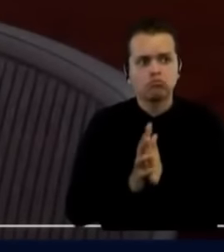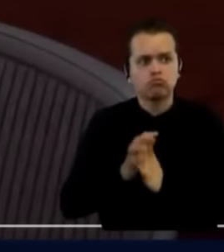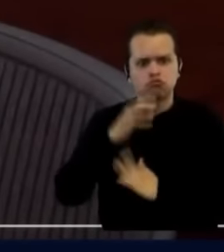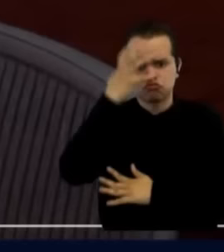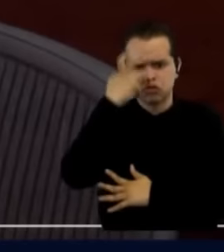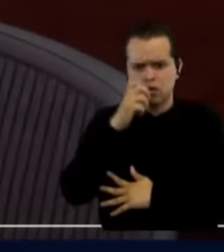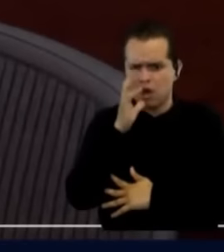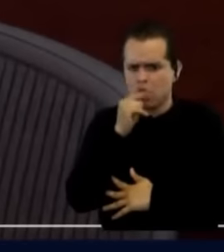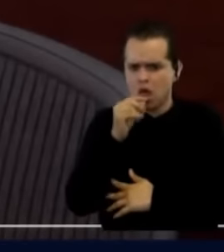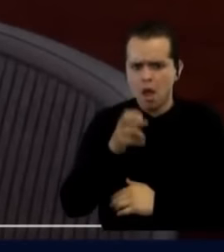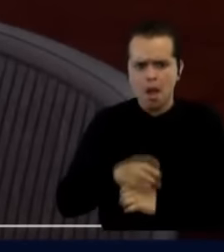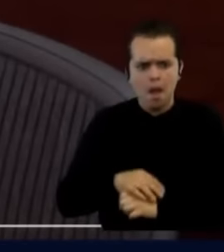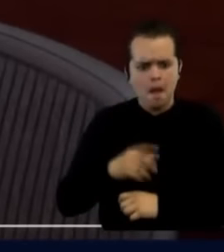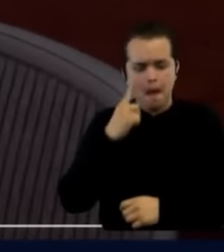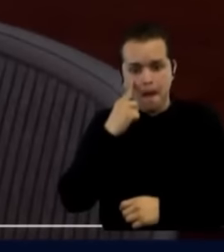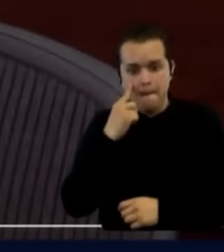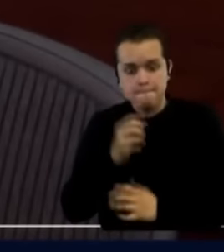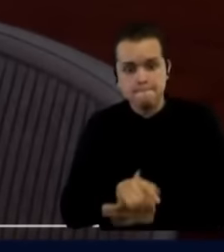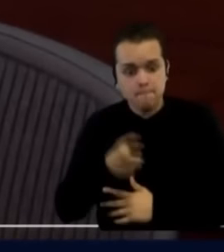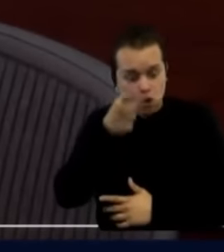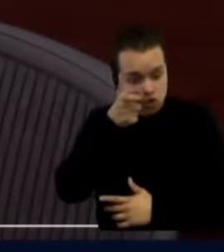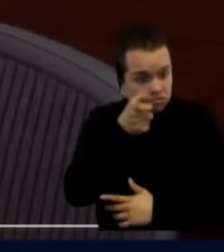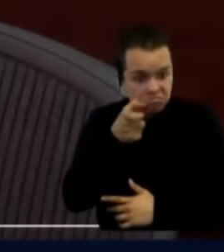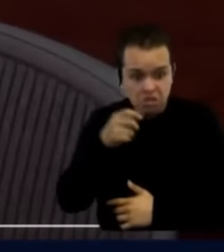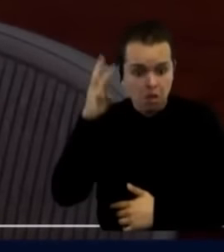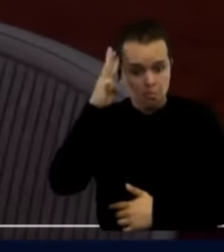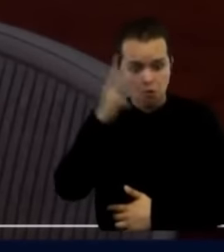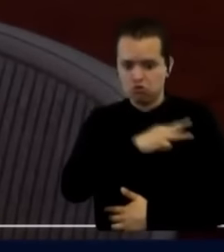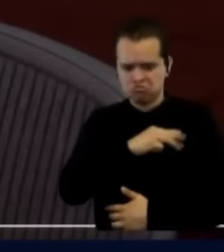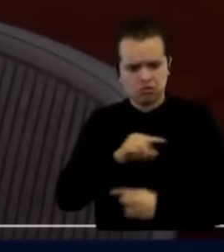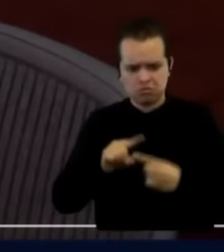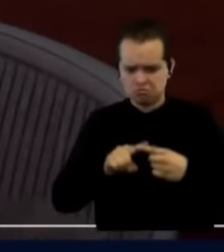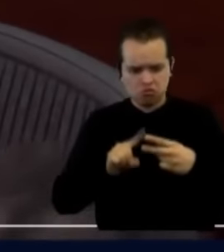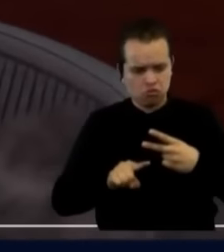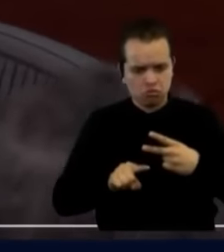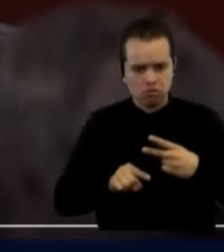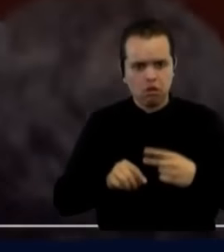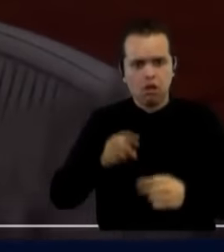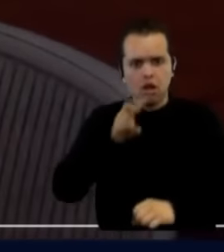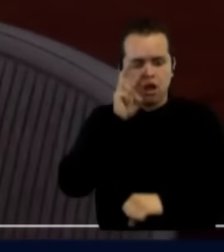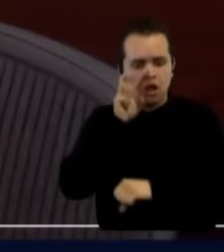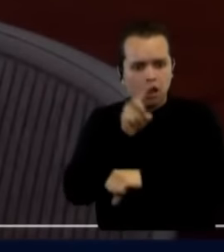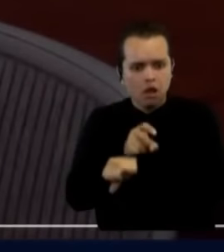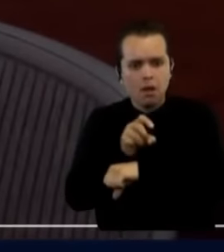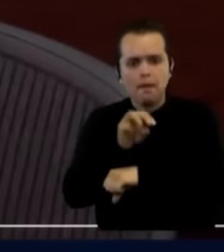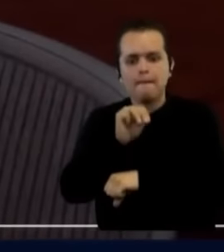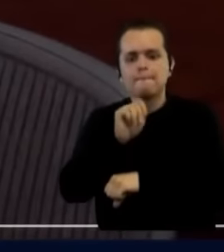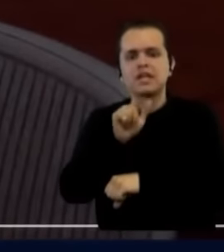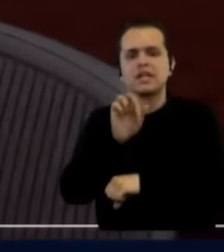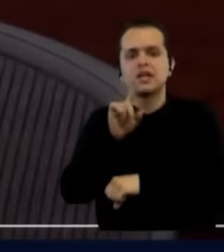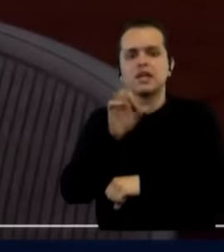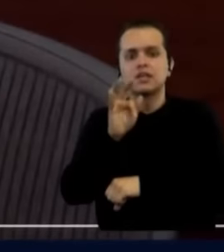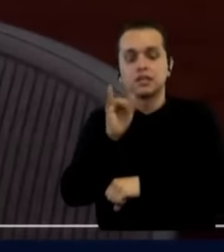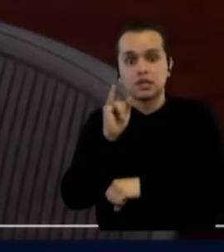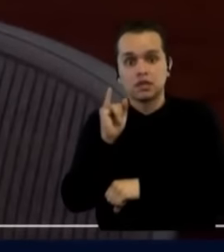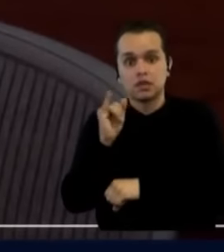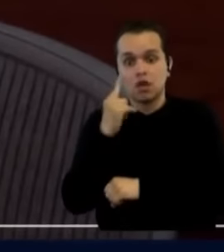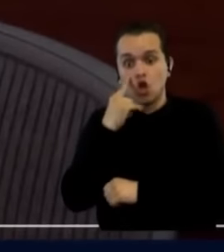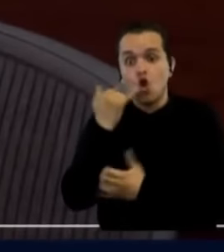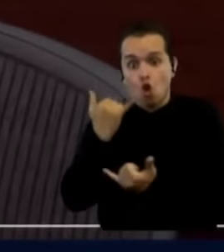se le hacen ni a la policía ni a los soldados, pues ni más ni menos que Armando Benedetti, hoy